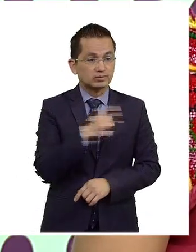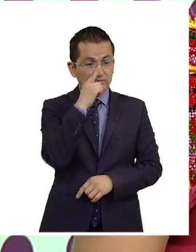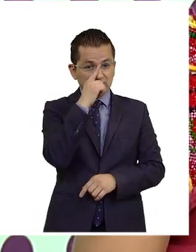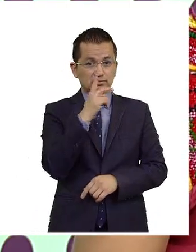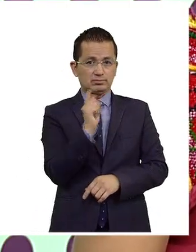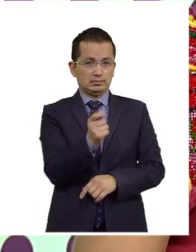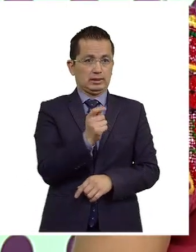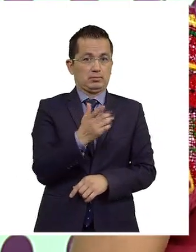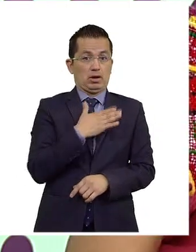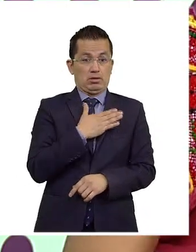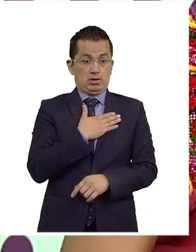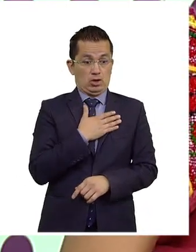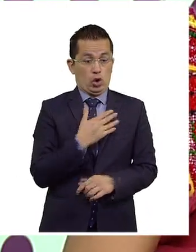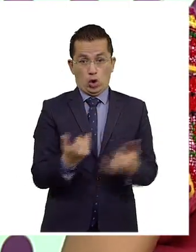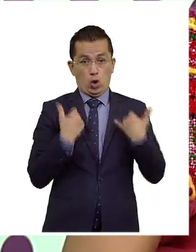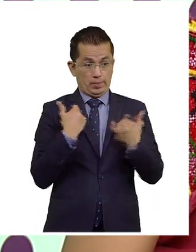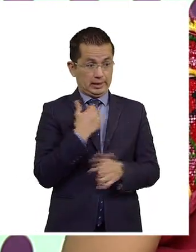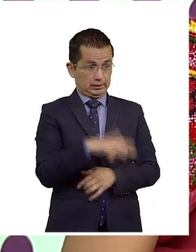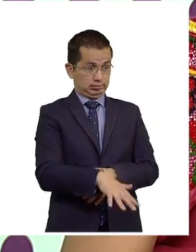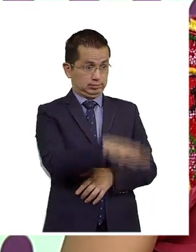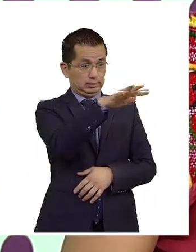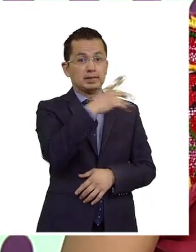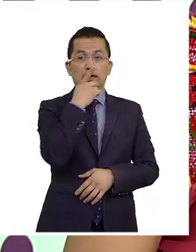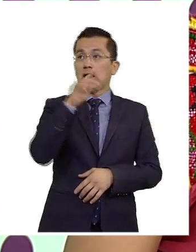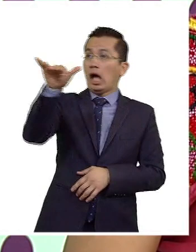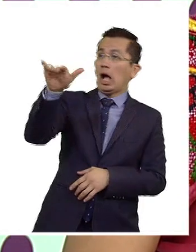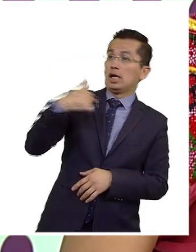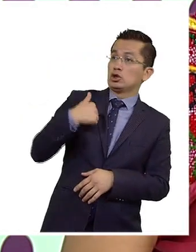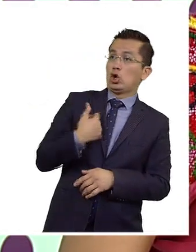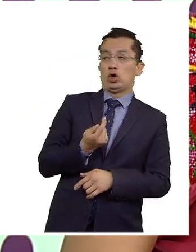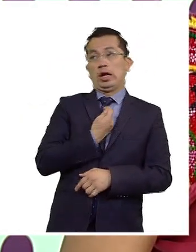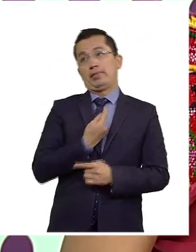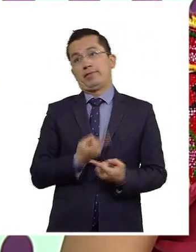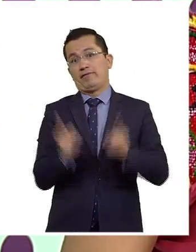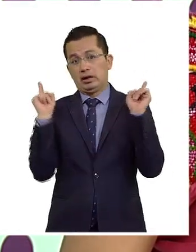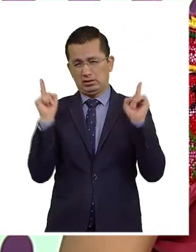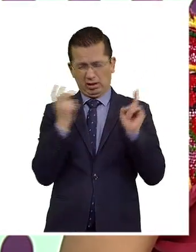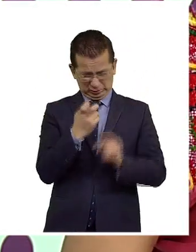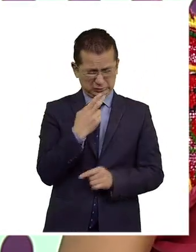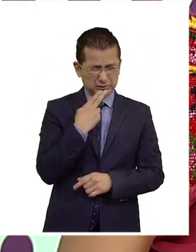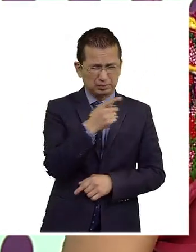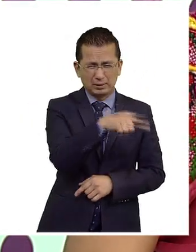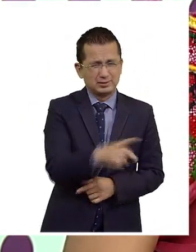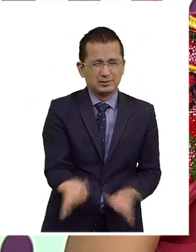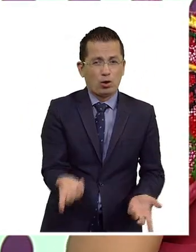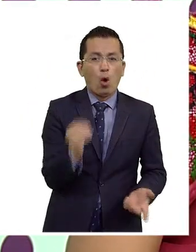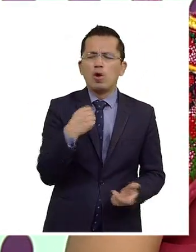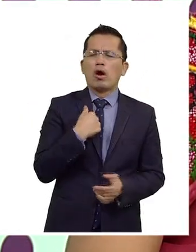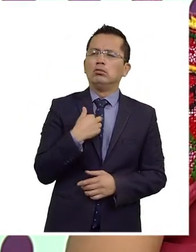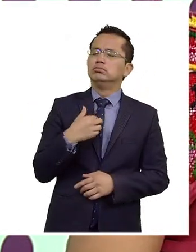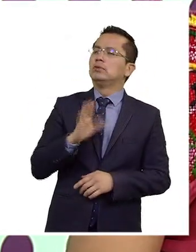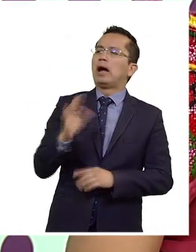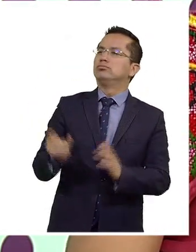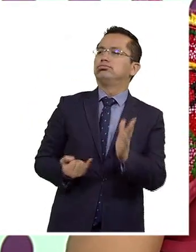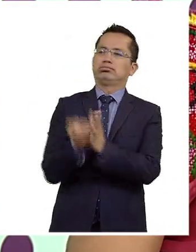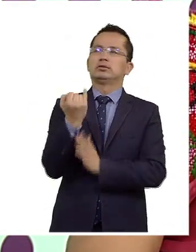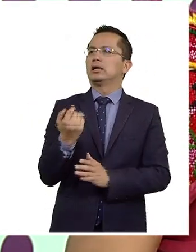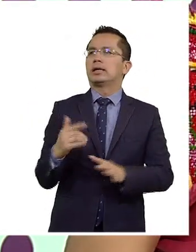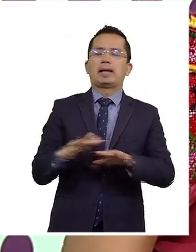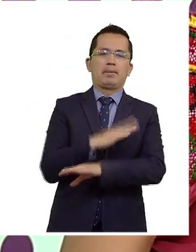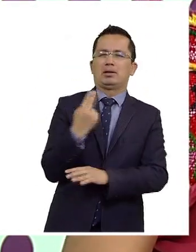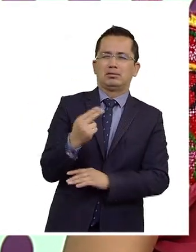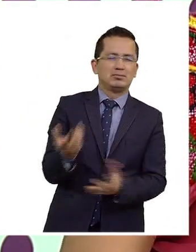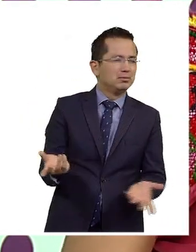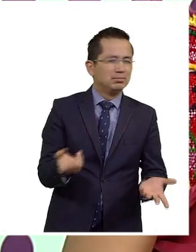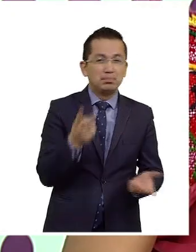una identidad de género diferente, como para llamar la atención, uno, y dos, como si fuera algo fácil. Pues es un proceso personal en